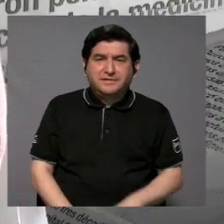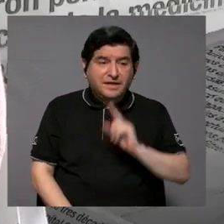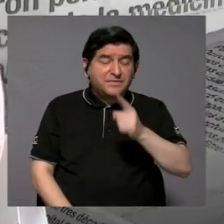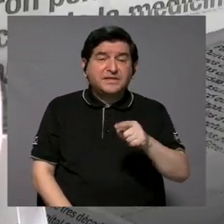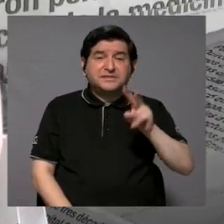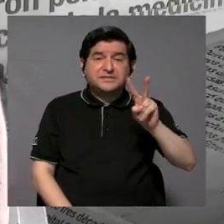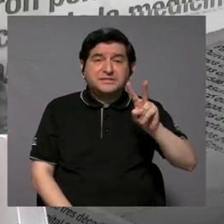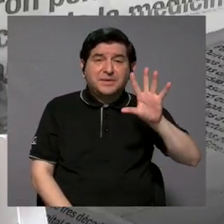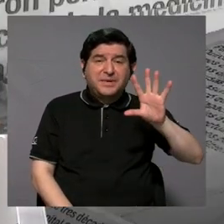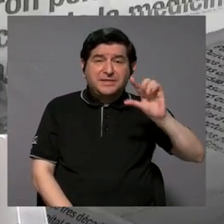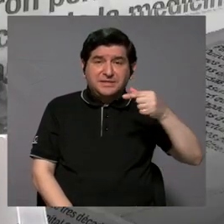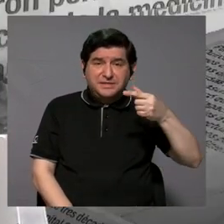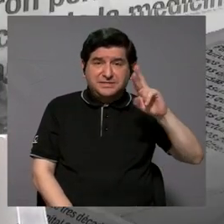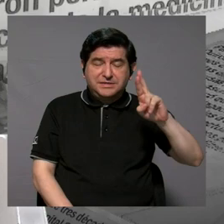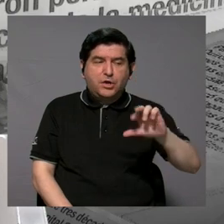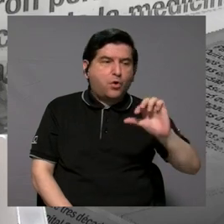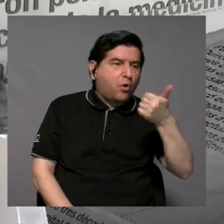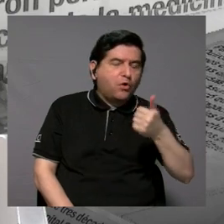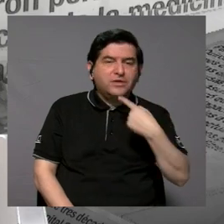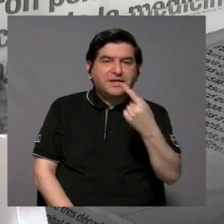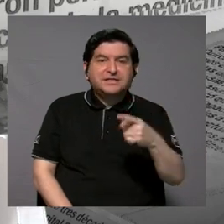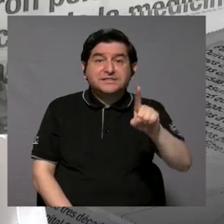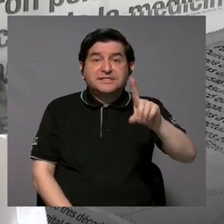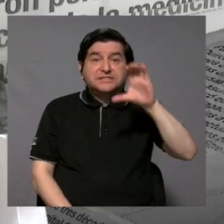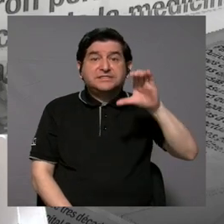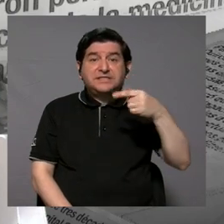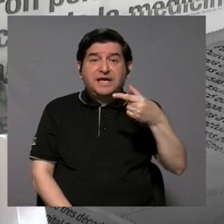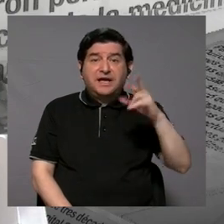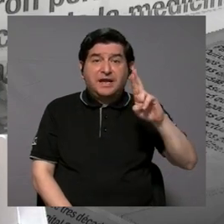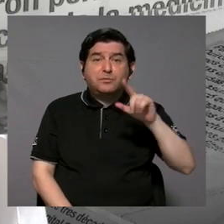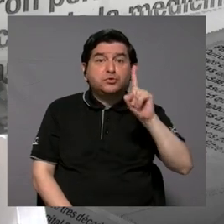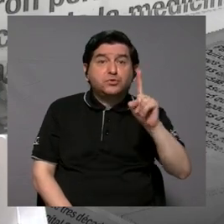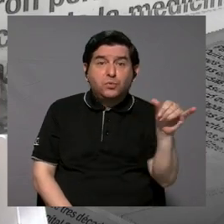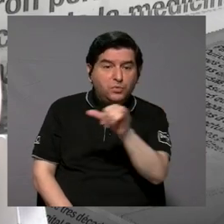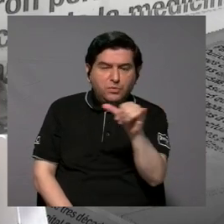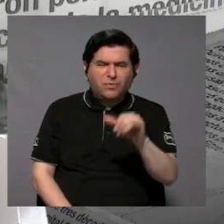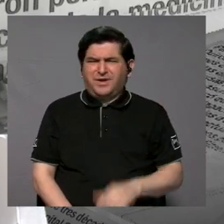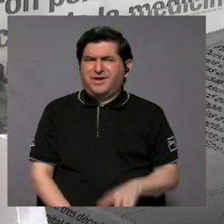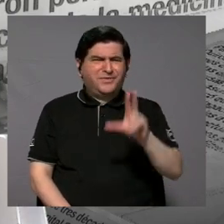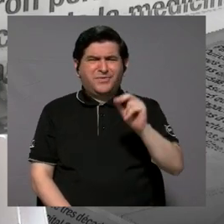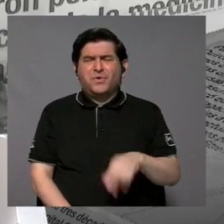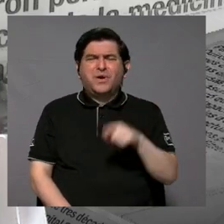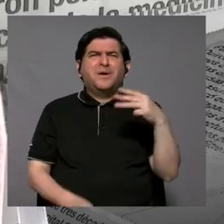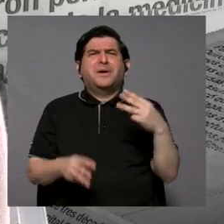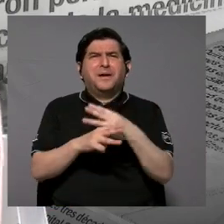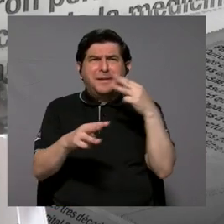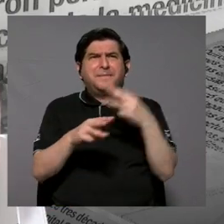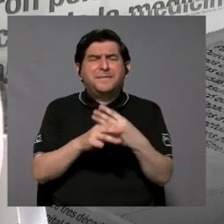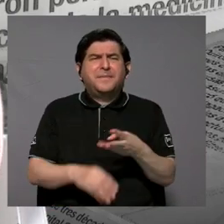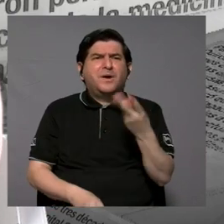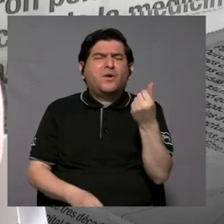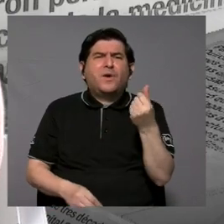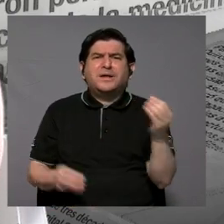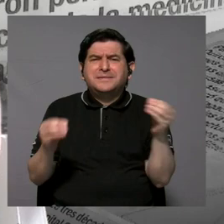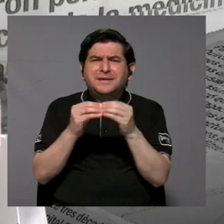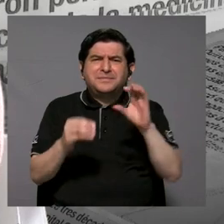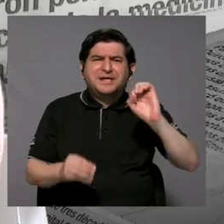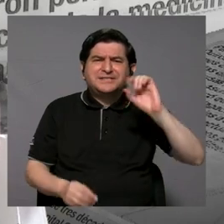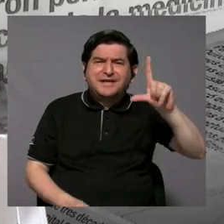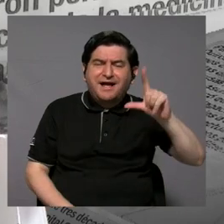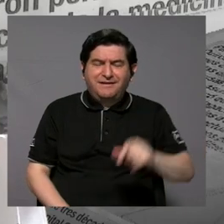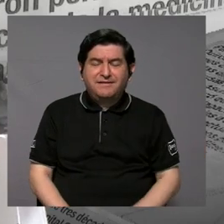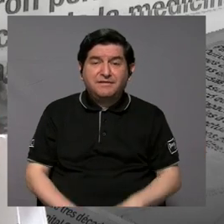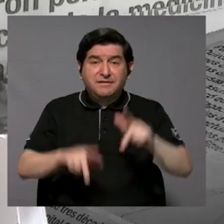de 25 gramos y la de la par habla en 100, entonces usted tiene que ponerse a hacer la matemática para ver cuál tiene más calorías. Y